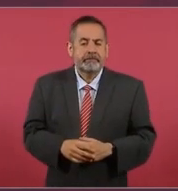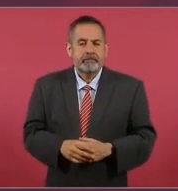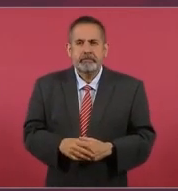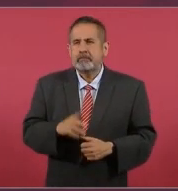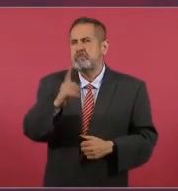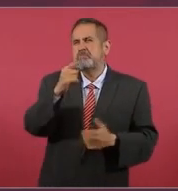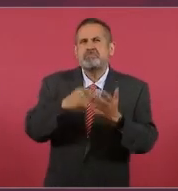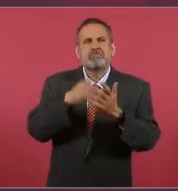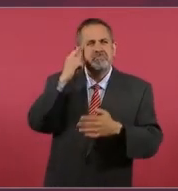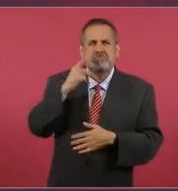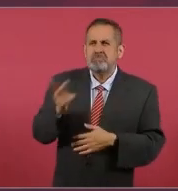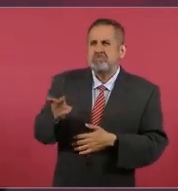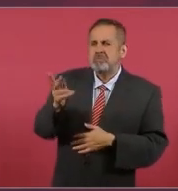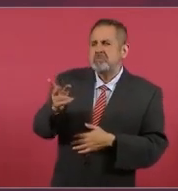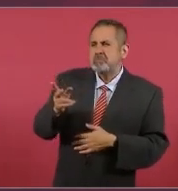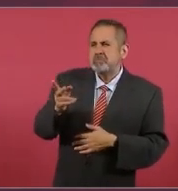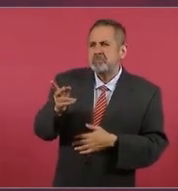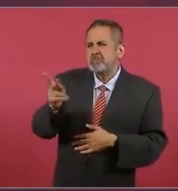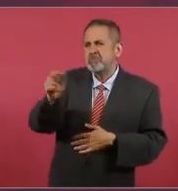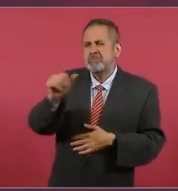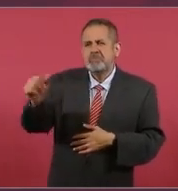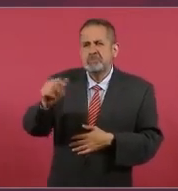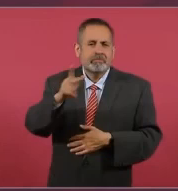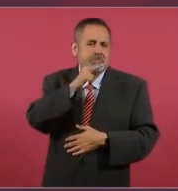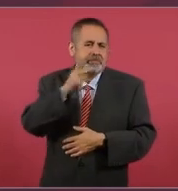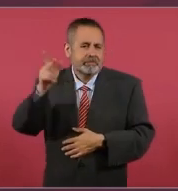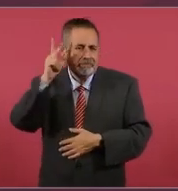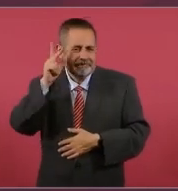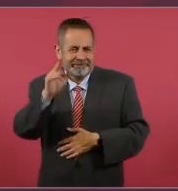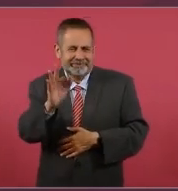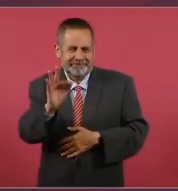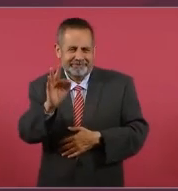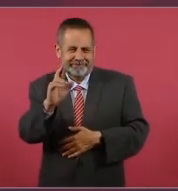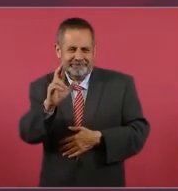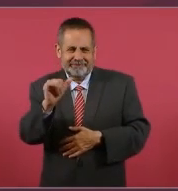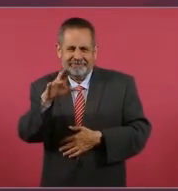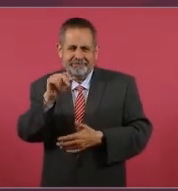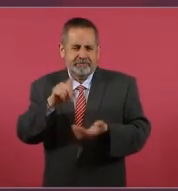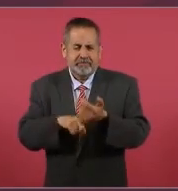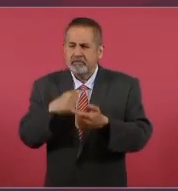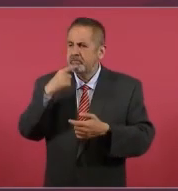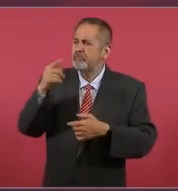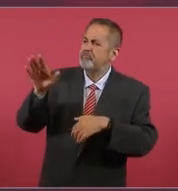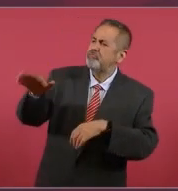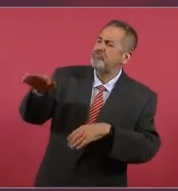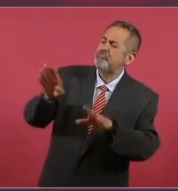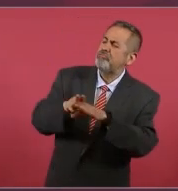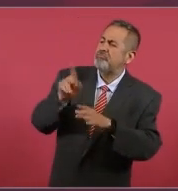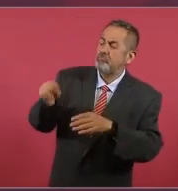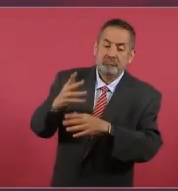preguntaron o expresó el Papa Francisco que el cristianismo